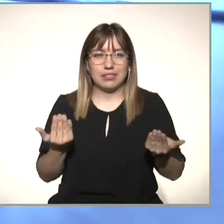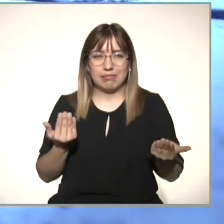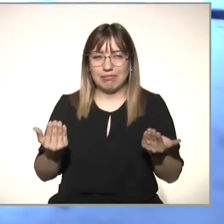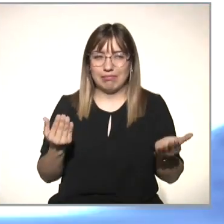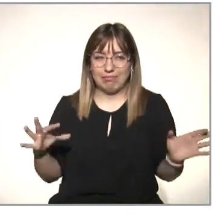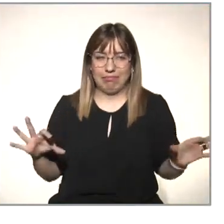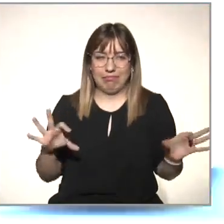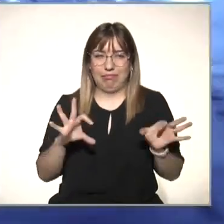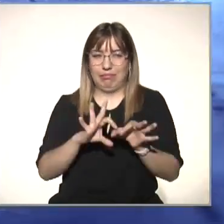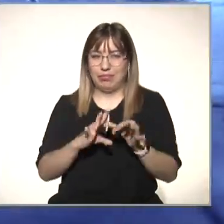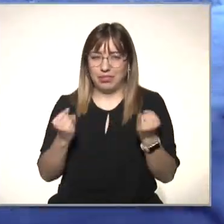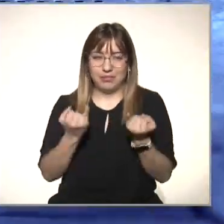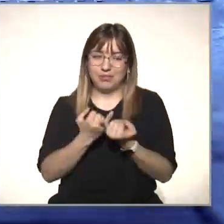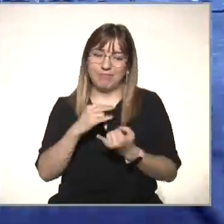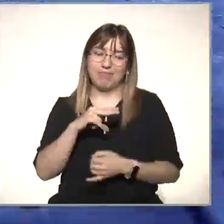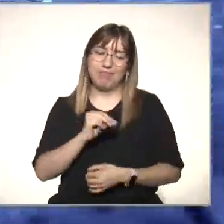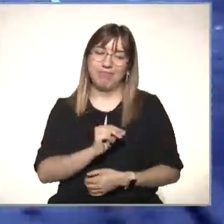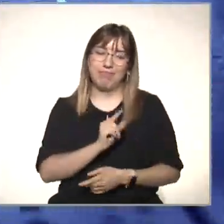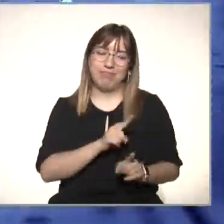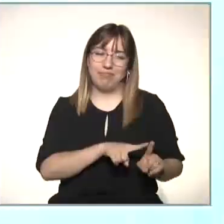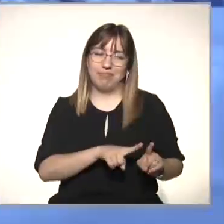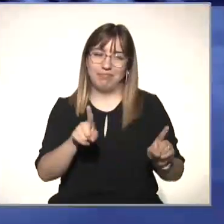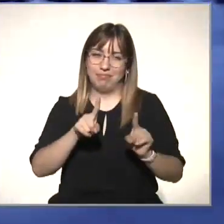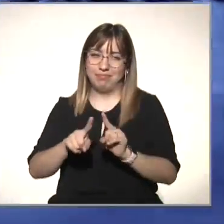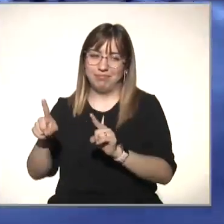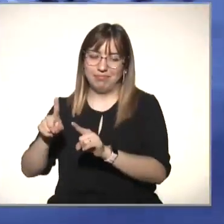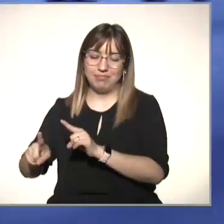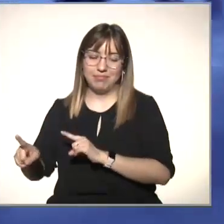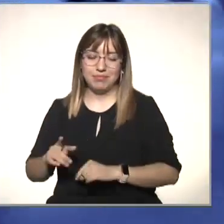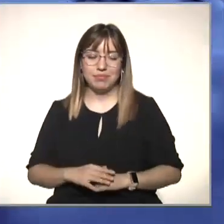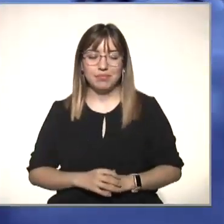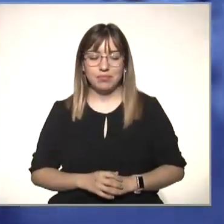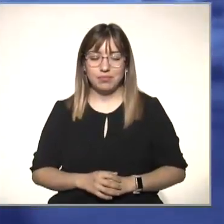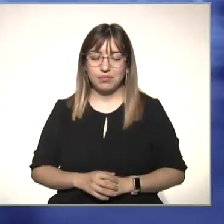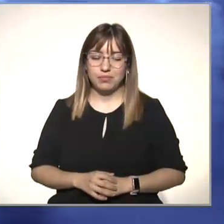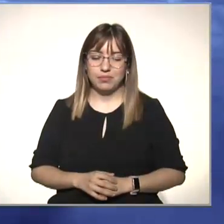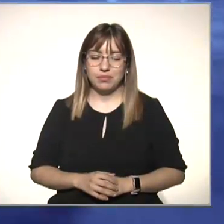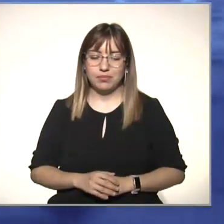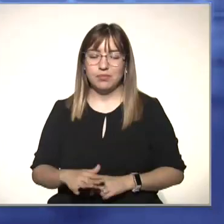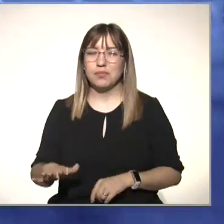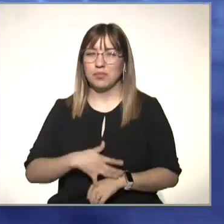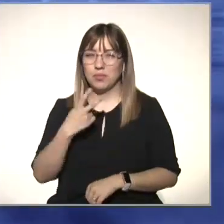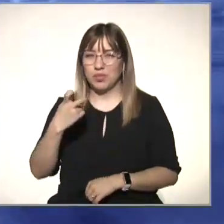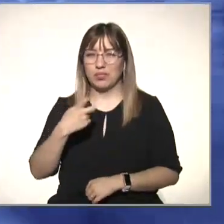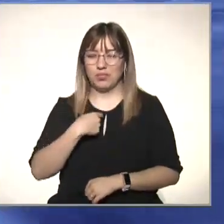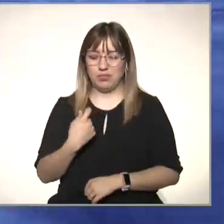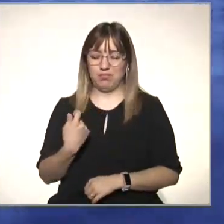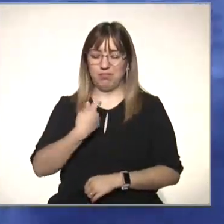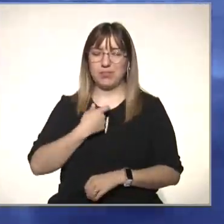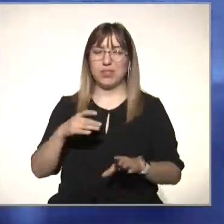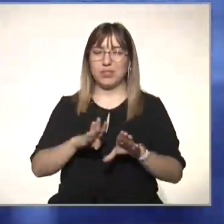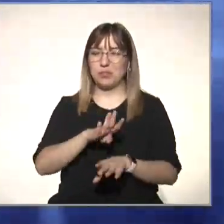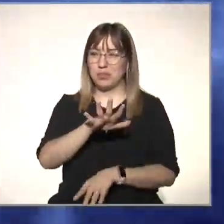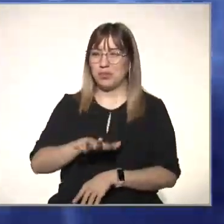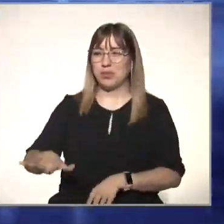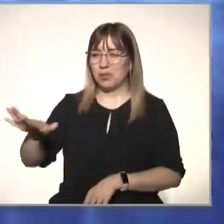de la mano unas con otras. Y por ende eso afecta el cómo me defino yo o cómo quiero ser vista por otras personas.